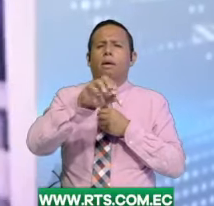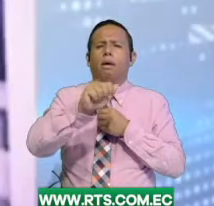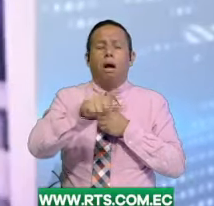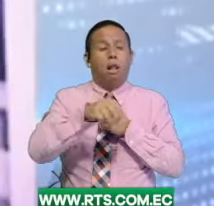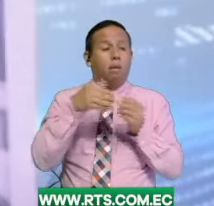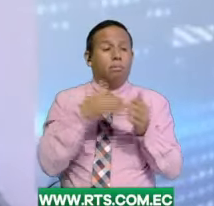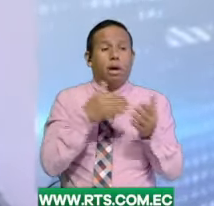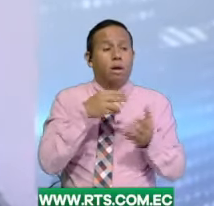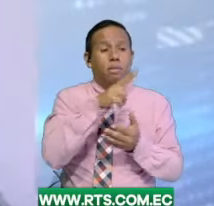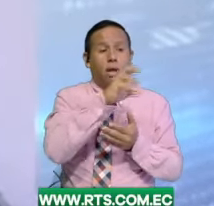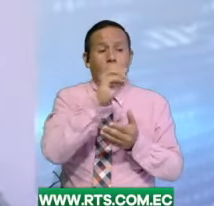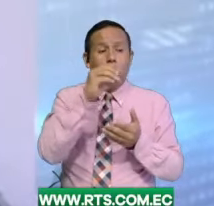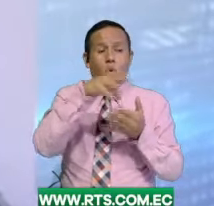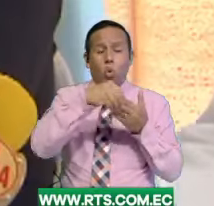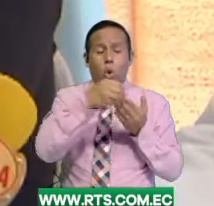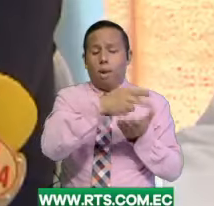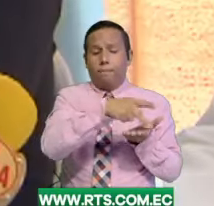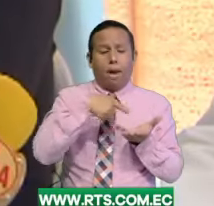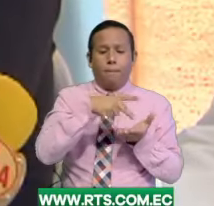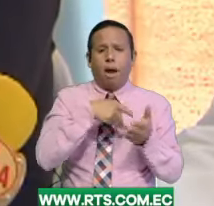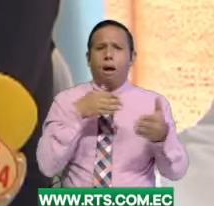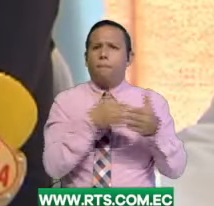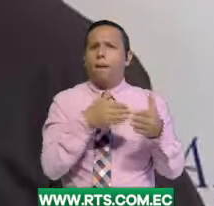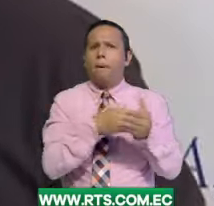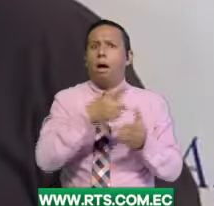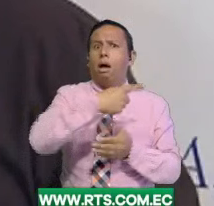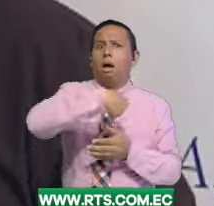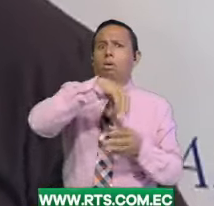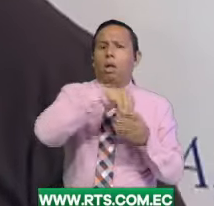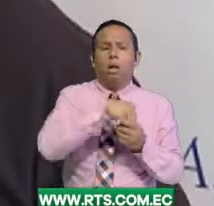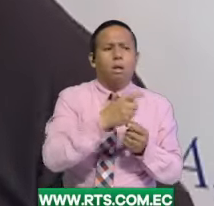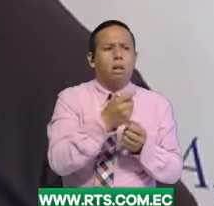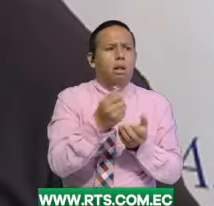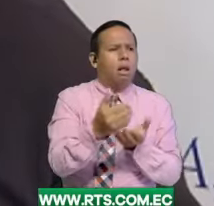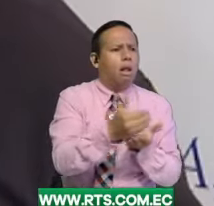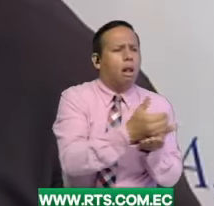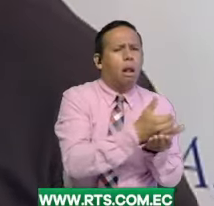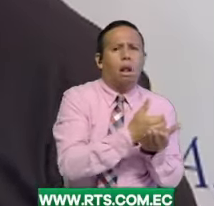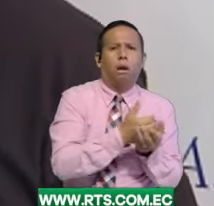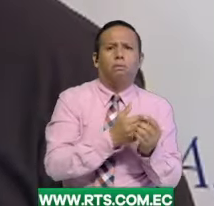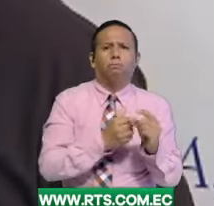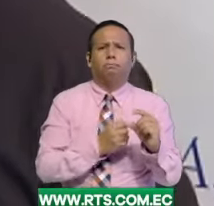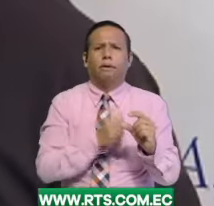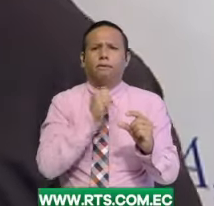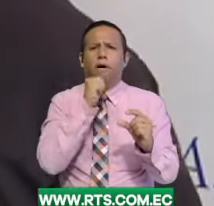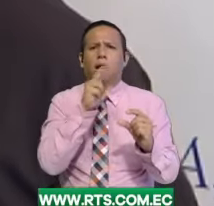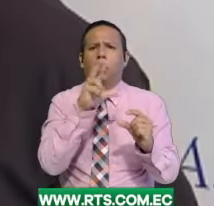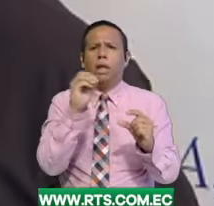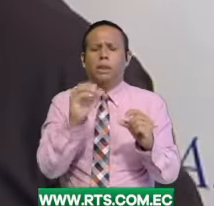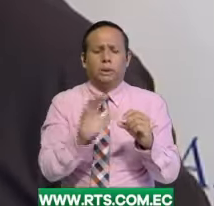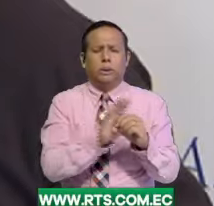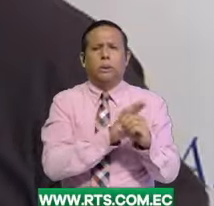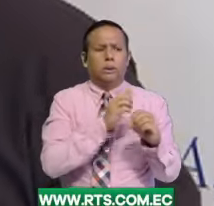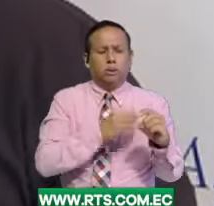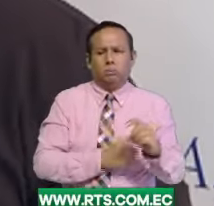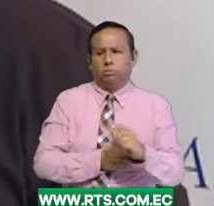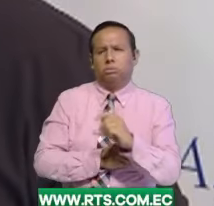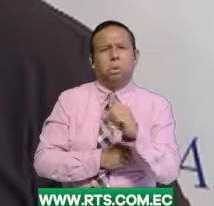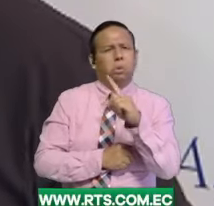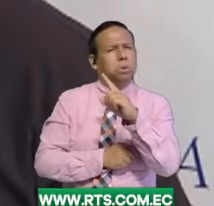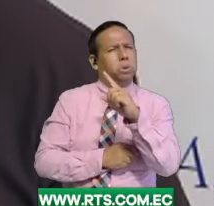00 y tuvieron que hacer malabares obviamente no llegaron a la cifra de 300 pero se fueron contentos creo con